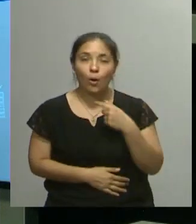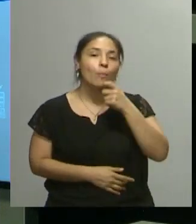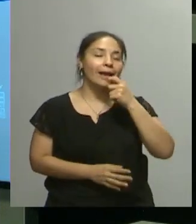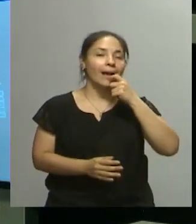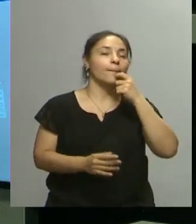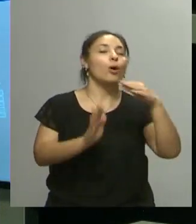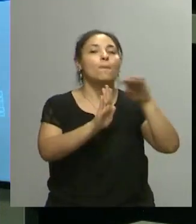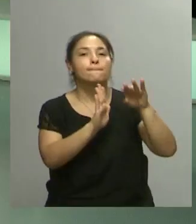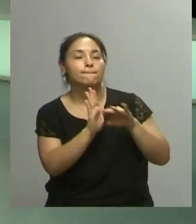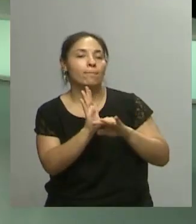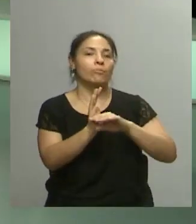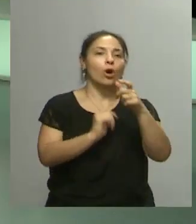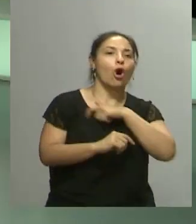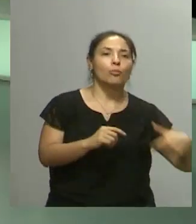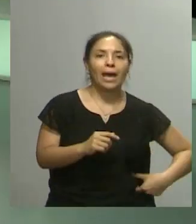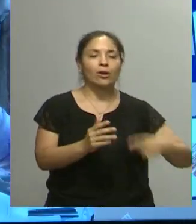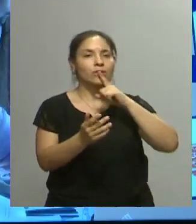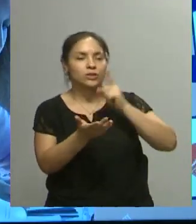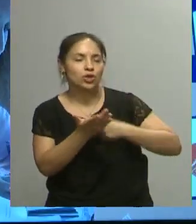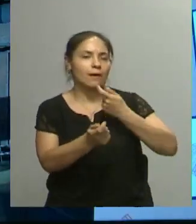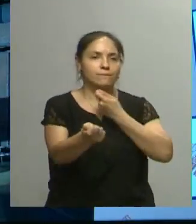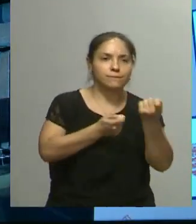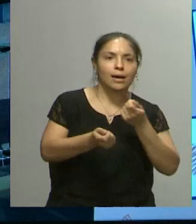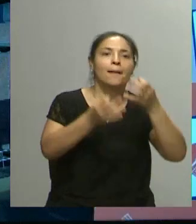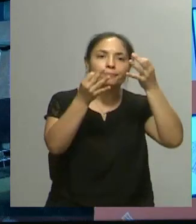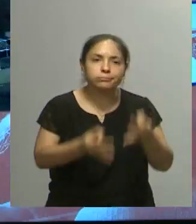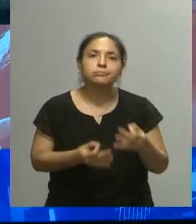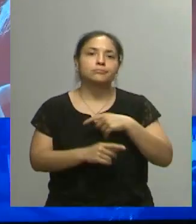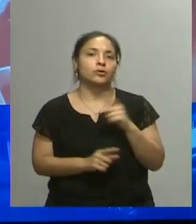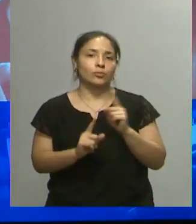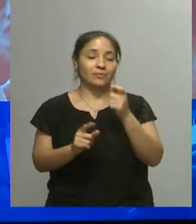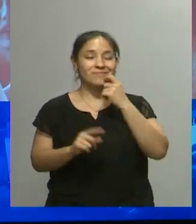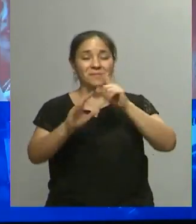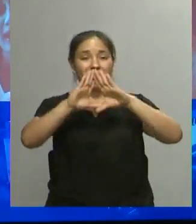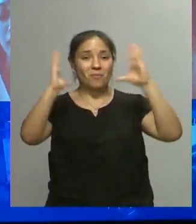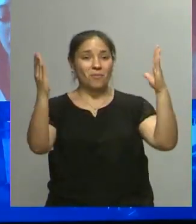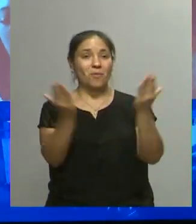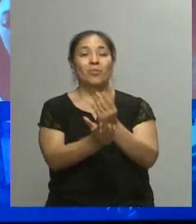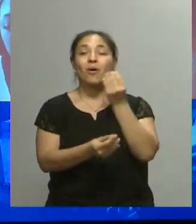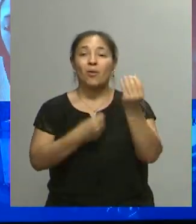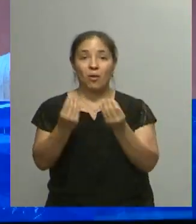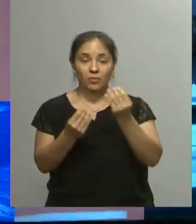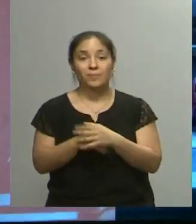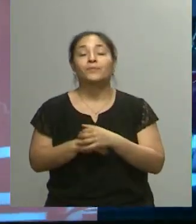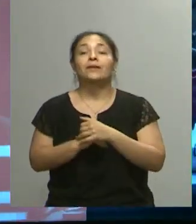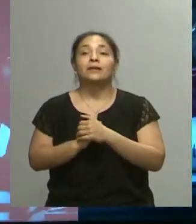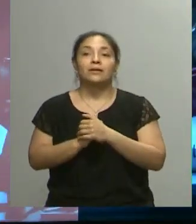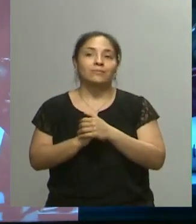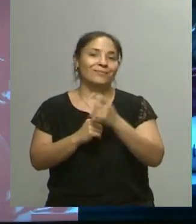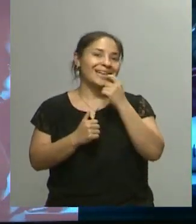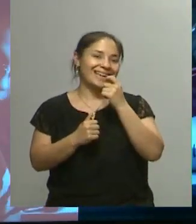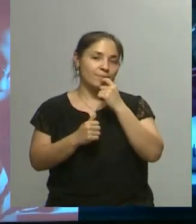públicas que deberían tener en relación a eso. En el resto del mundo pensemos cómo, bajo otros criterios, por ejemplo